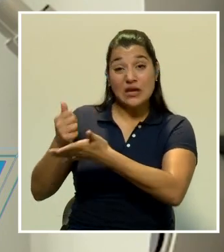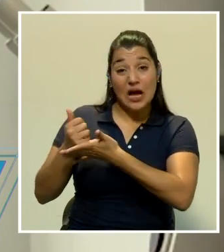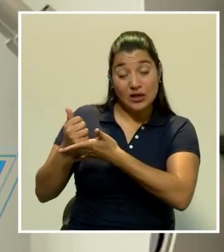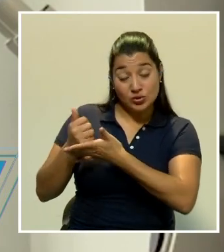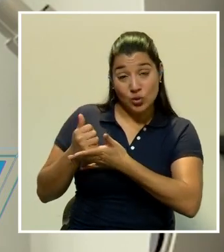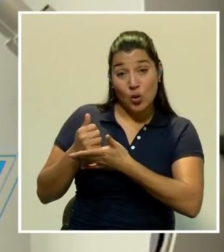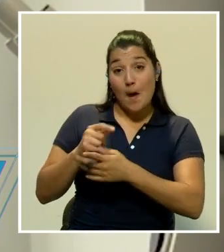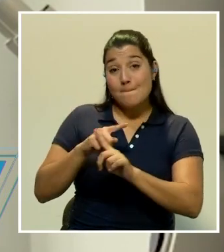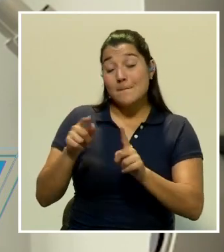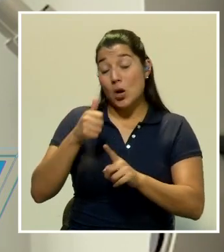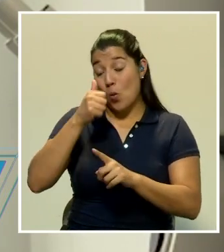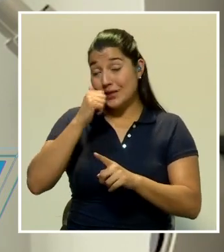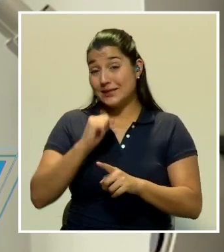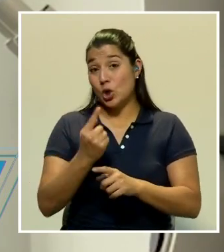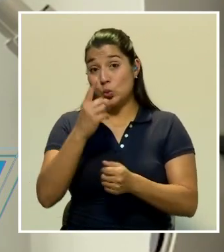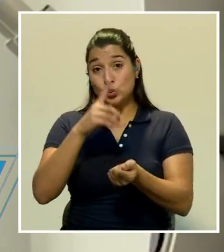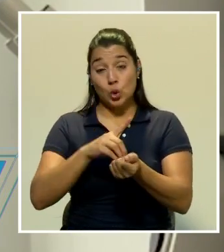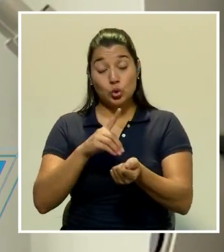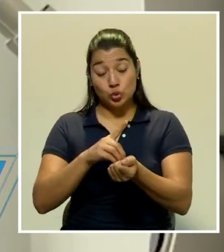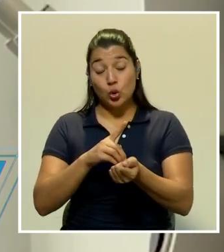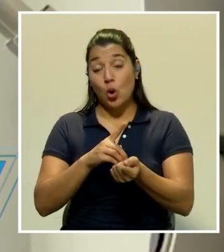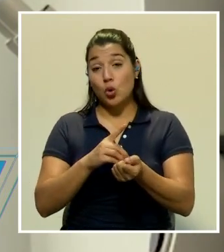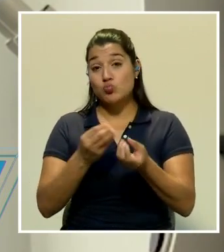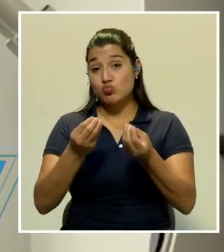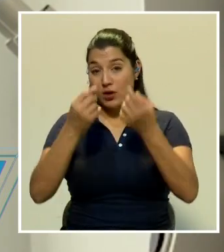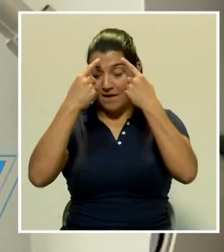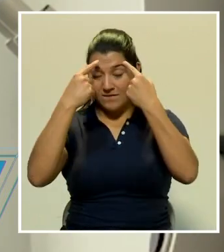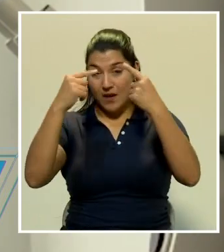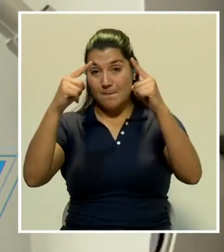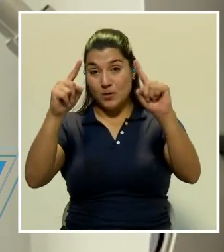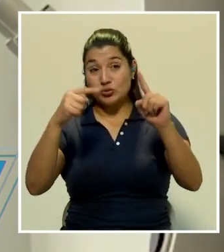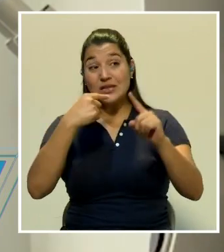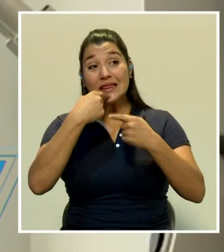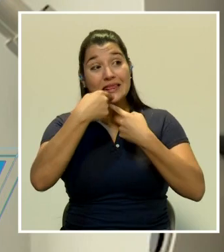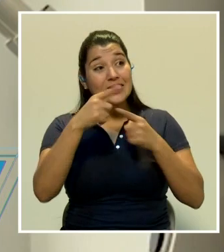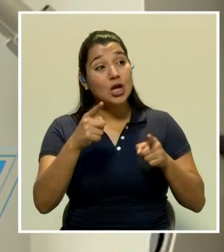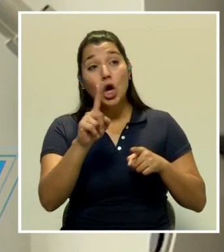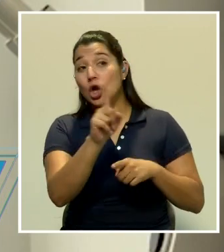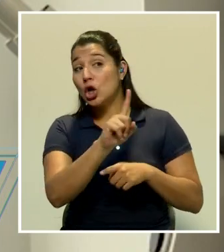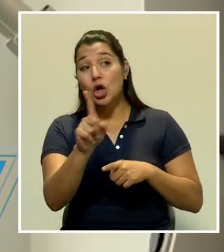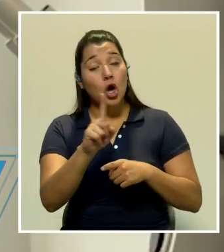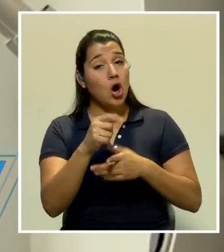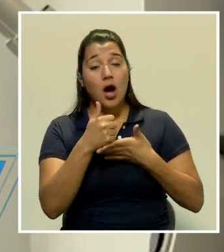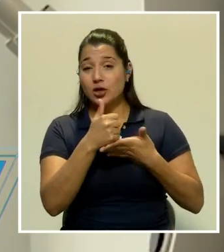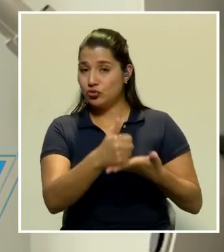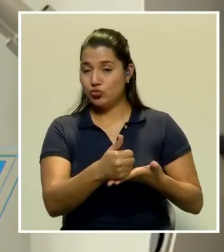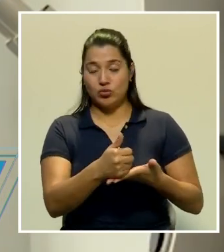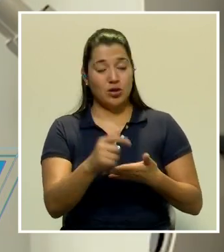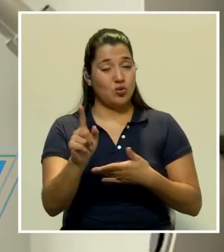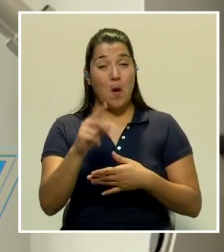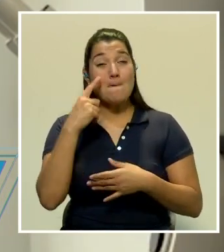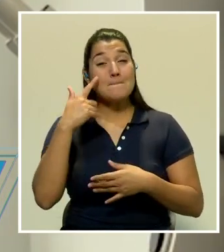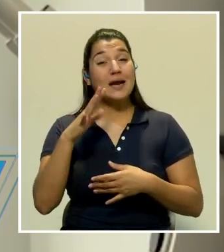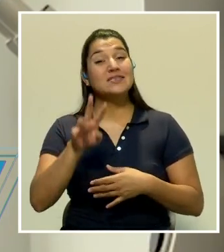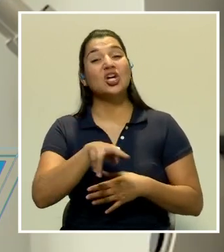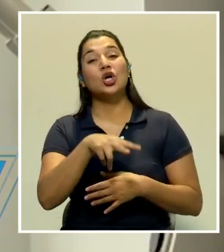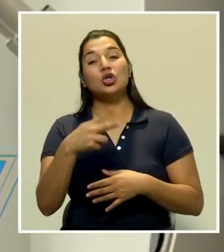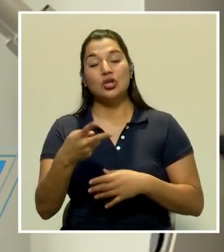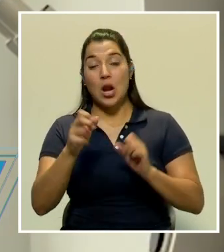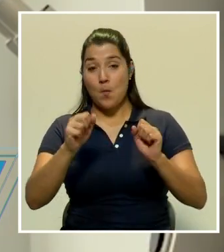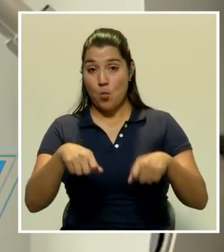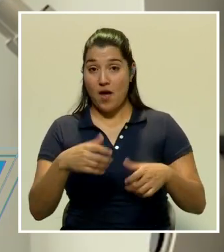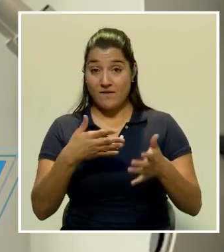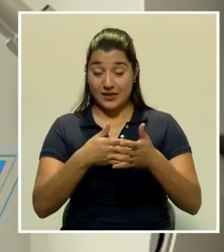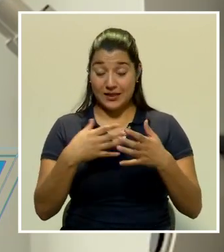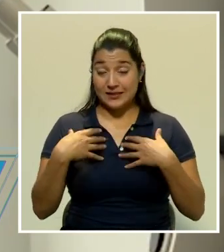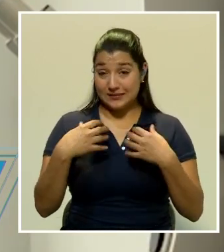un periódico médico muy prestigioso, no parece ayudar. Parece, de hecho, causar más daño que ayuda.